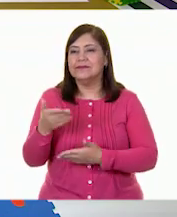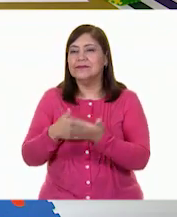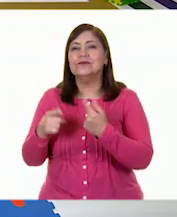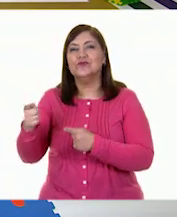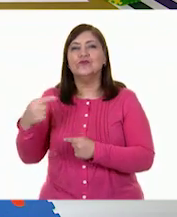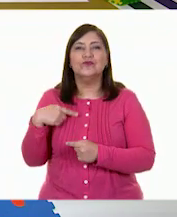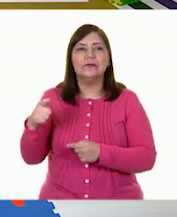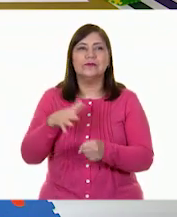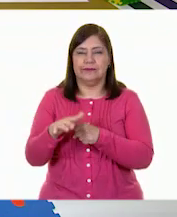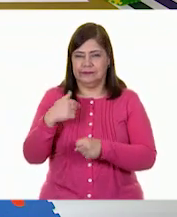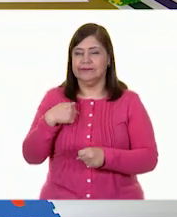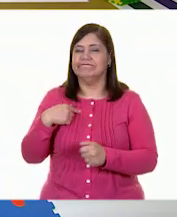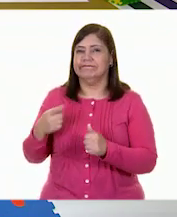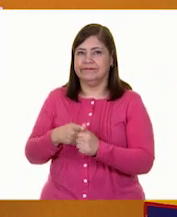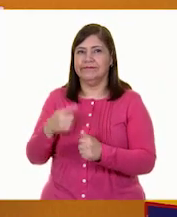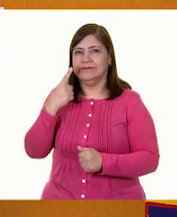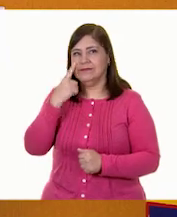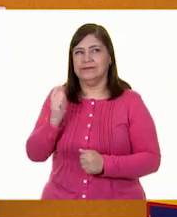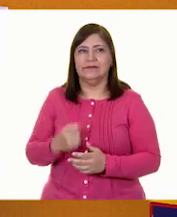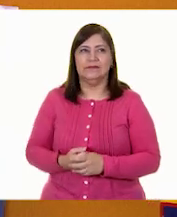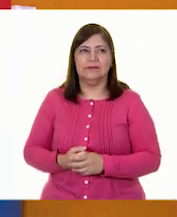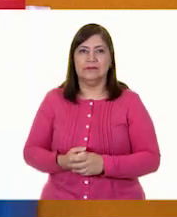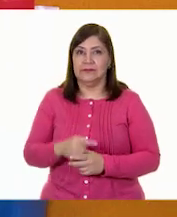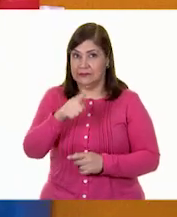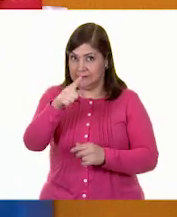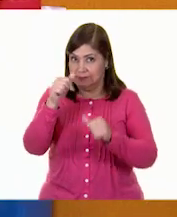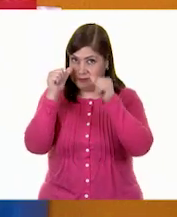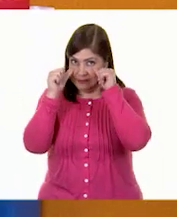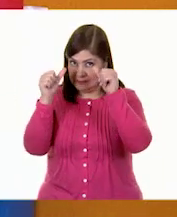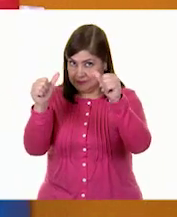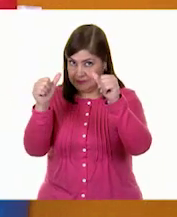por favor. Ok, perfecto. Ahí les va, ¿eh? Ajá. Atentos y